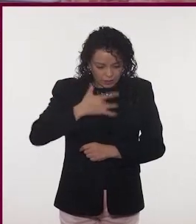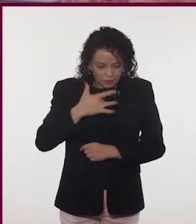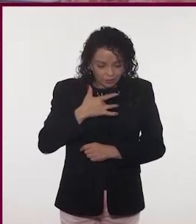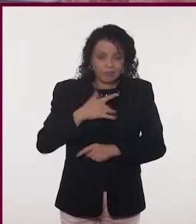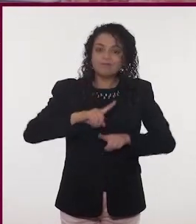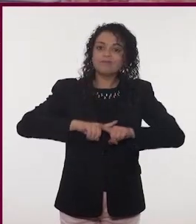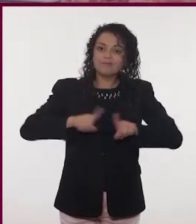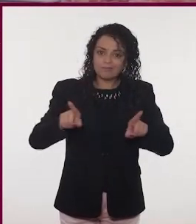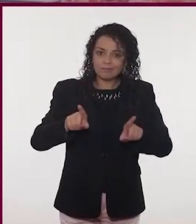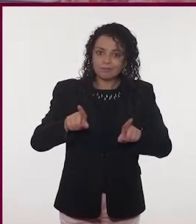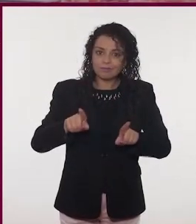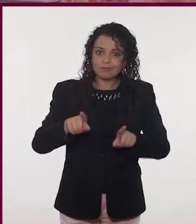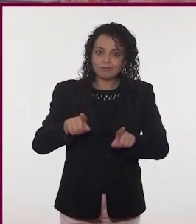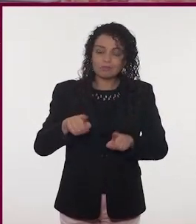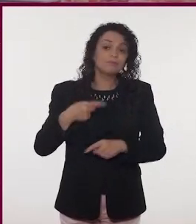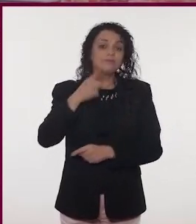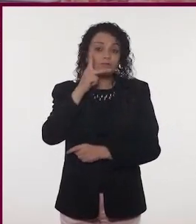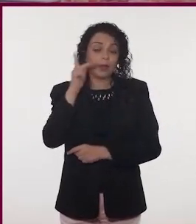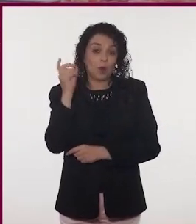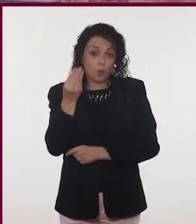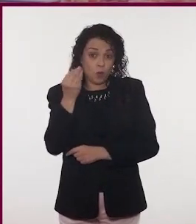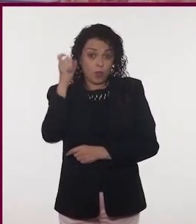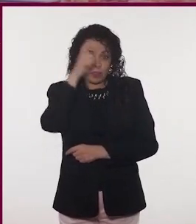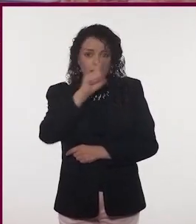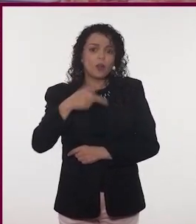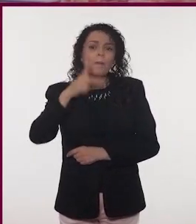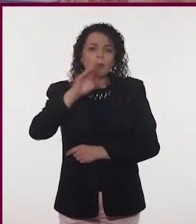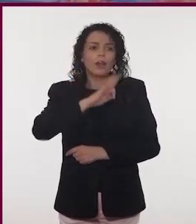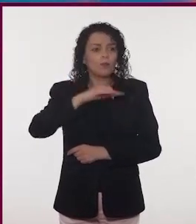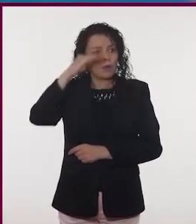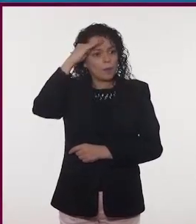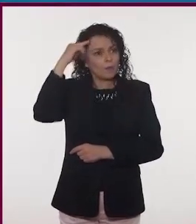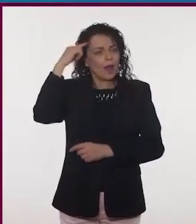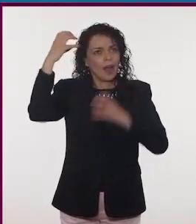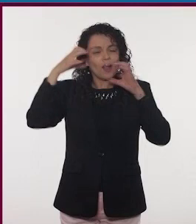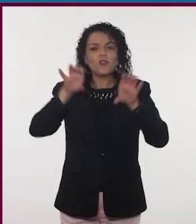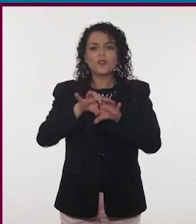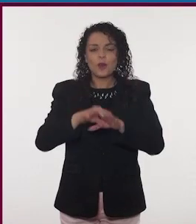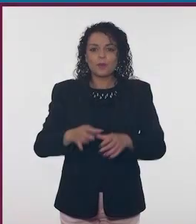no es difícil equivocarnos, pero siempre podemos recapacitar.